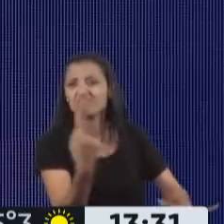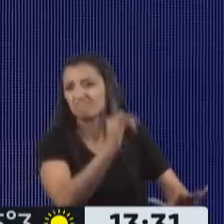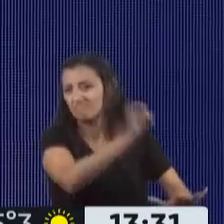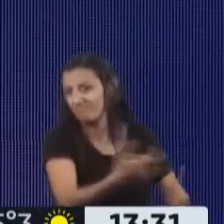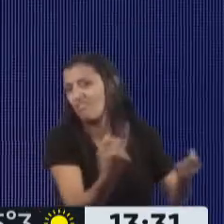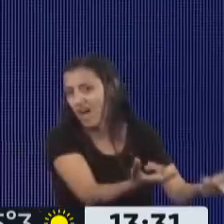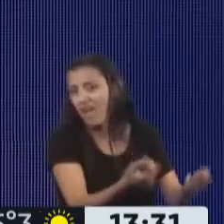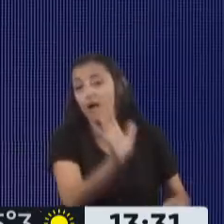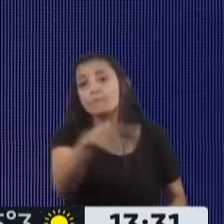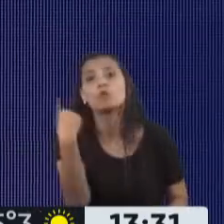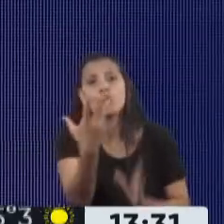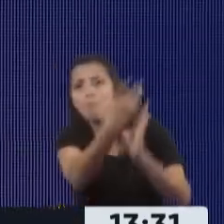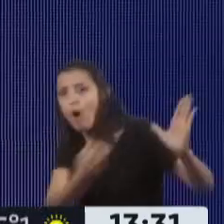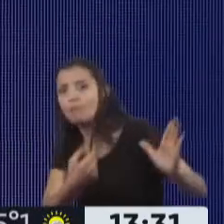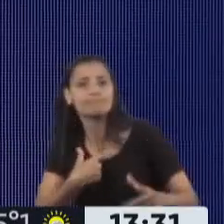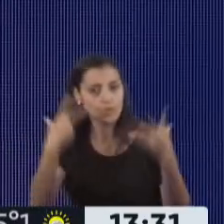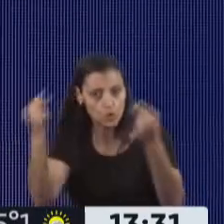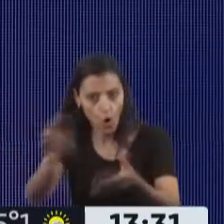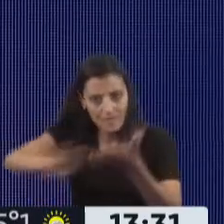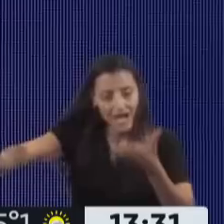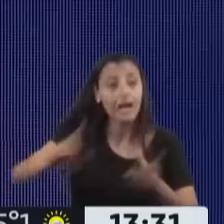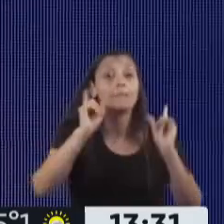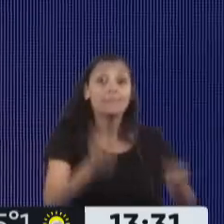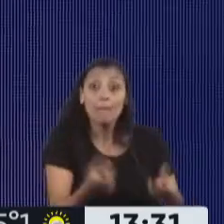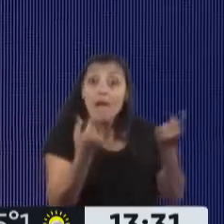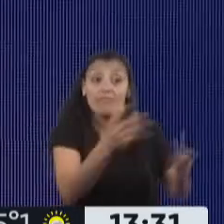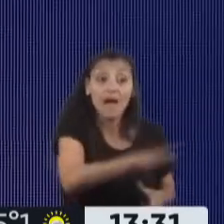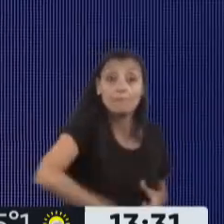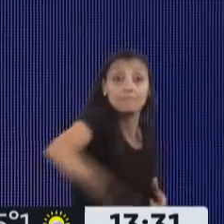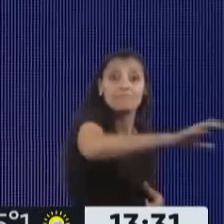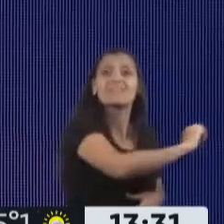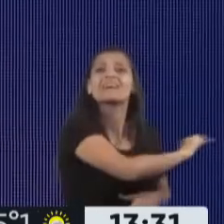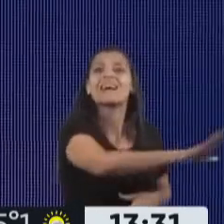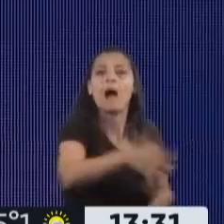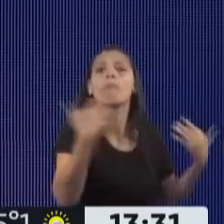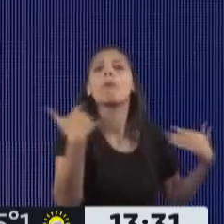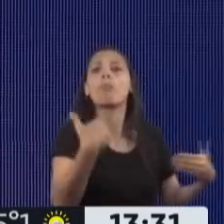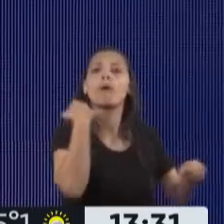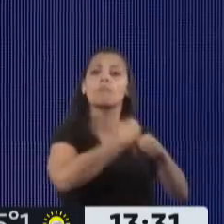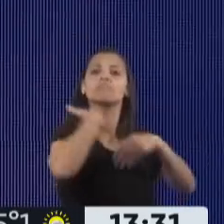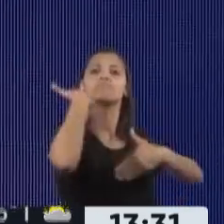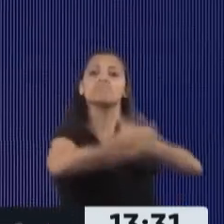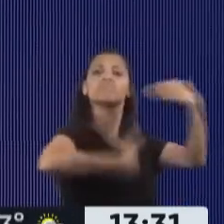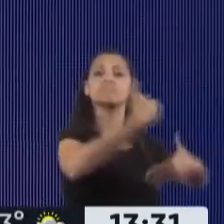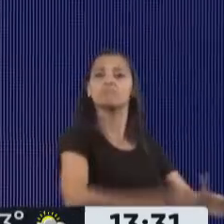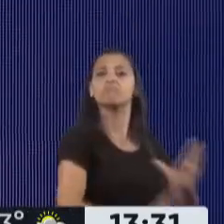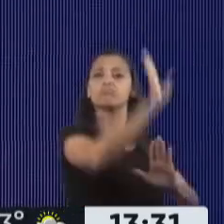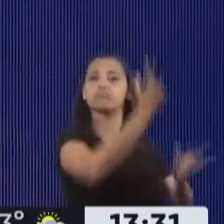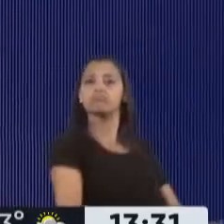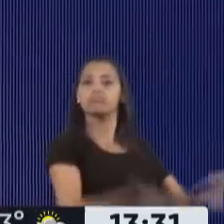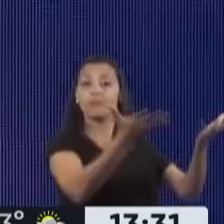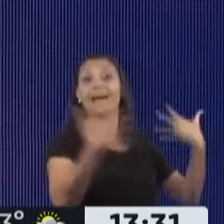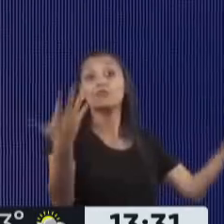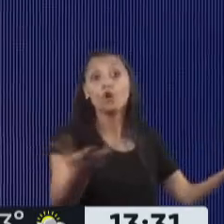las retenciones y eso además va a permitir que el sector del campo pueda expandirse más fuertemente. Por lo tanto,